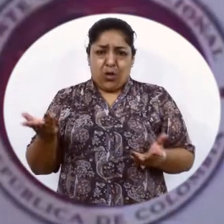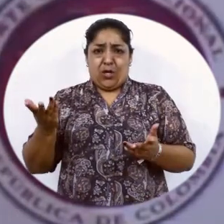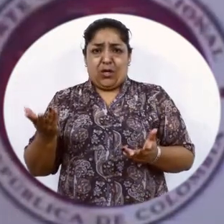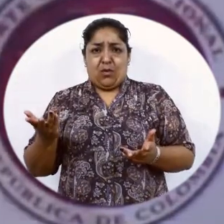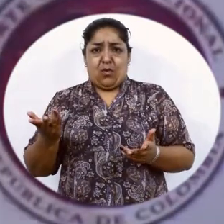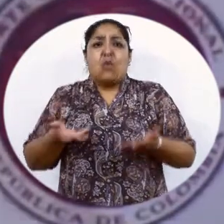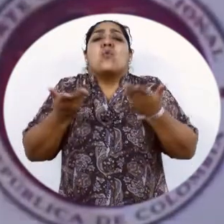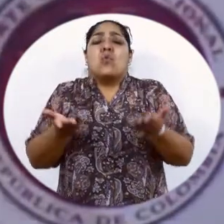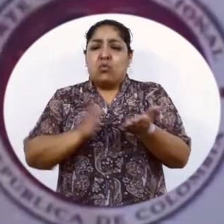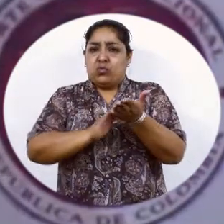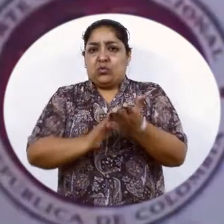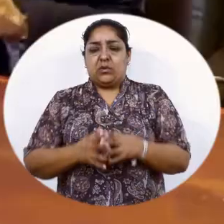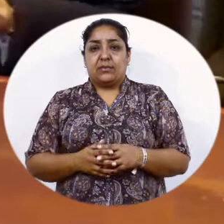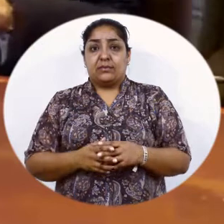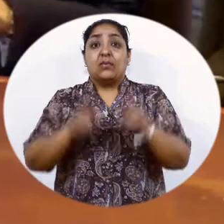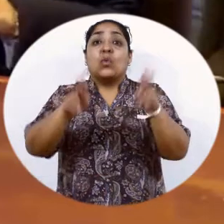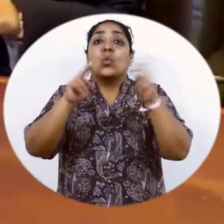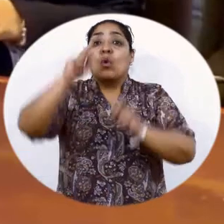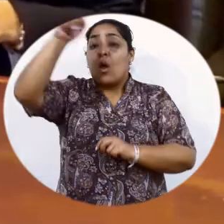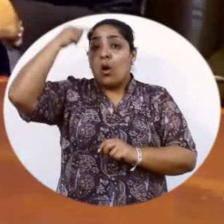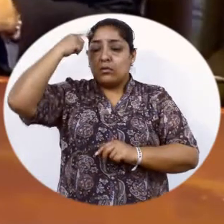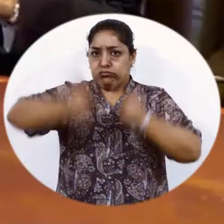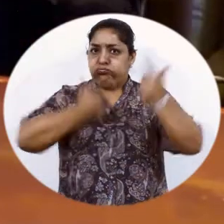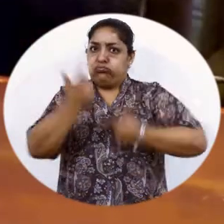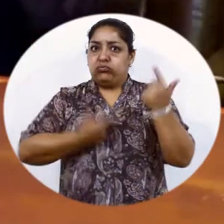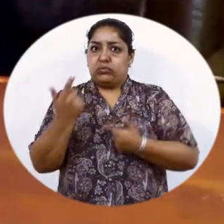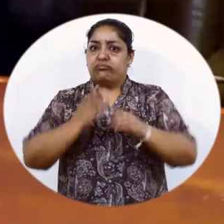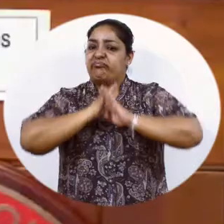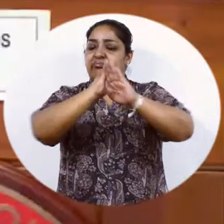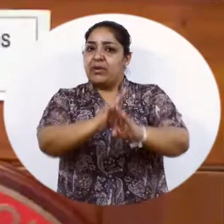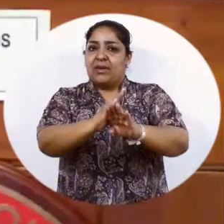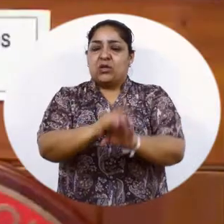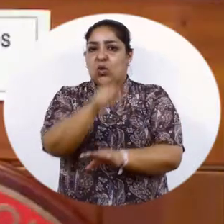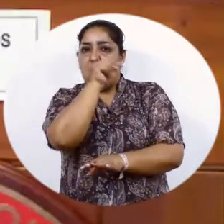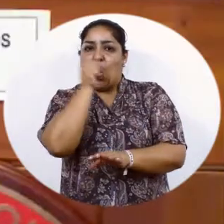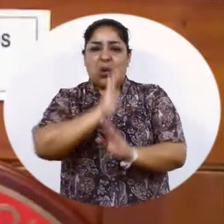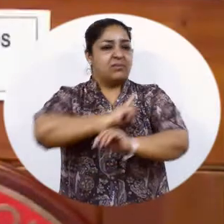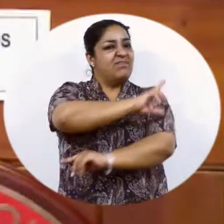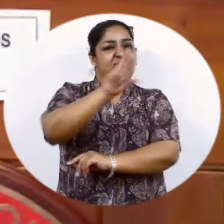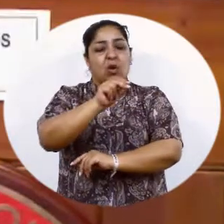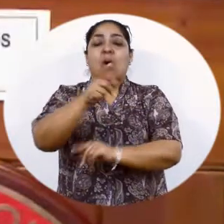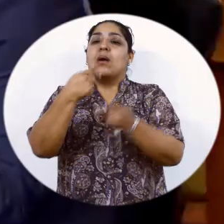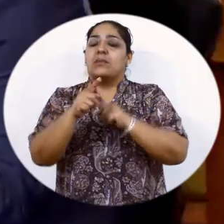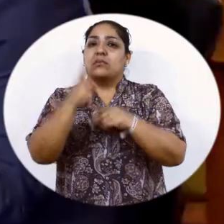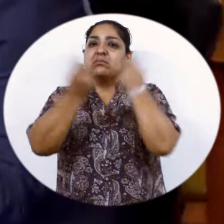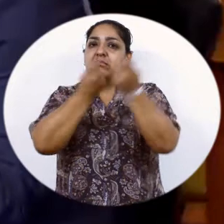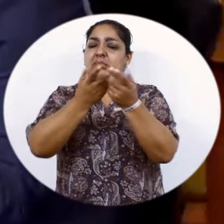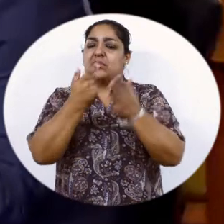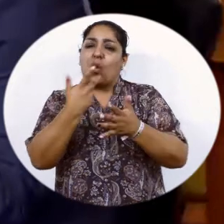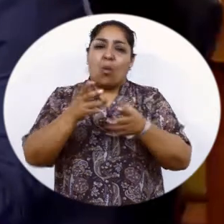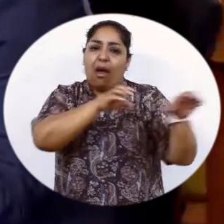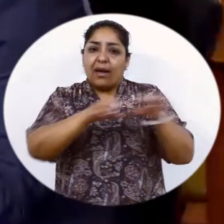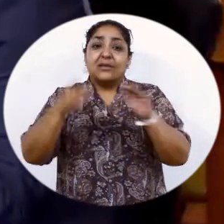elemental de cuál es el camino a seguir desde el nuevo gobierno se apoya la lucha contra la producción de coca y el narcotráfico pero que ésta se realice a través